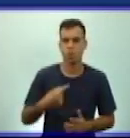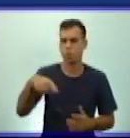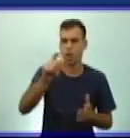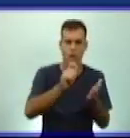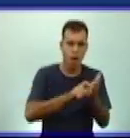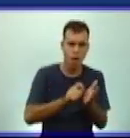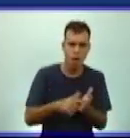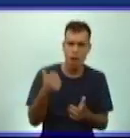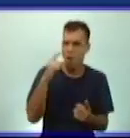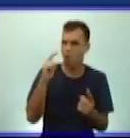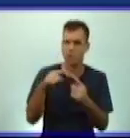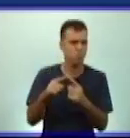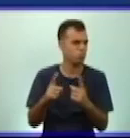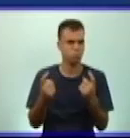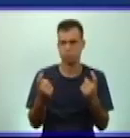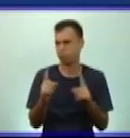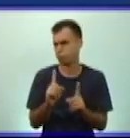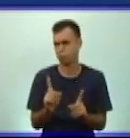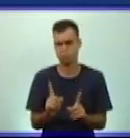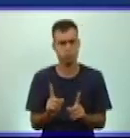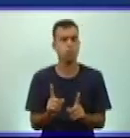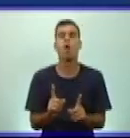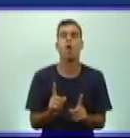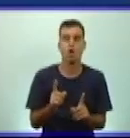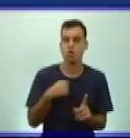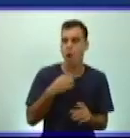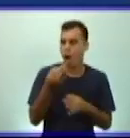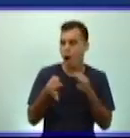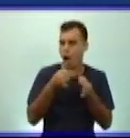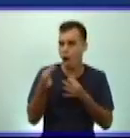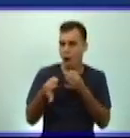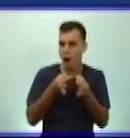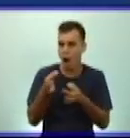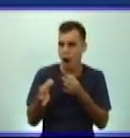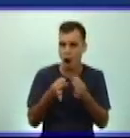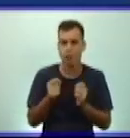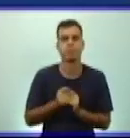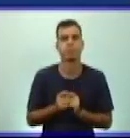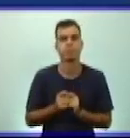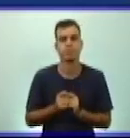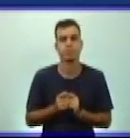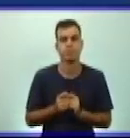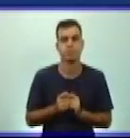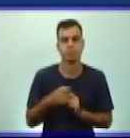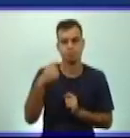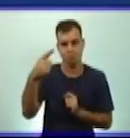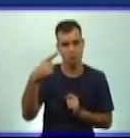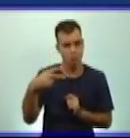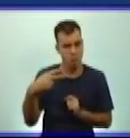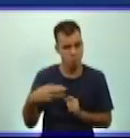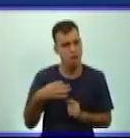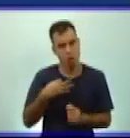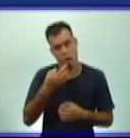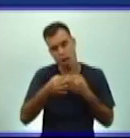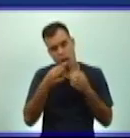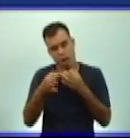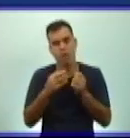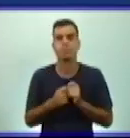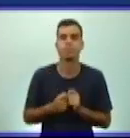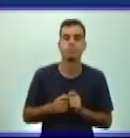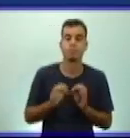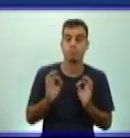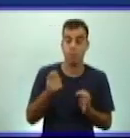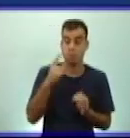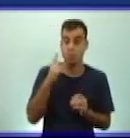copien estos objetivos, yo les voy a ir comentando cada uno de ellos cada vez que se los vaya mostrando en la diapositiva. Fíjense, vamos a establecer, como les